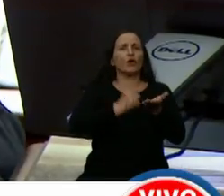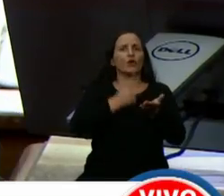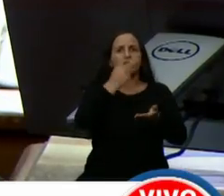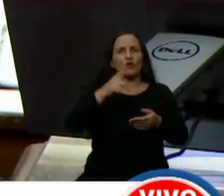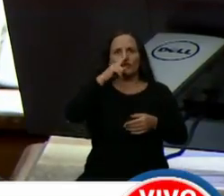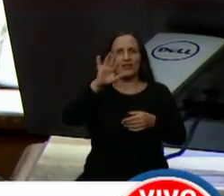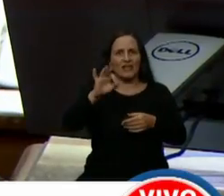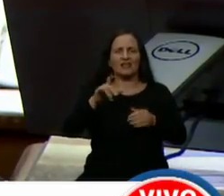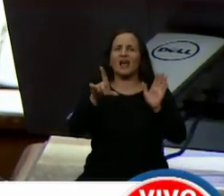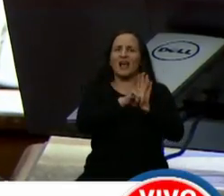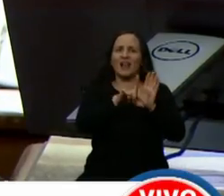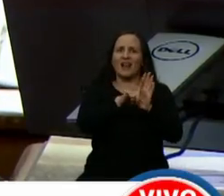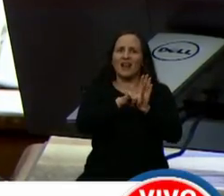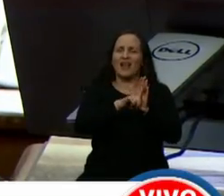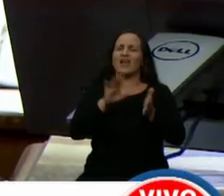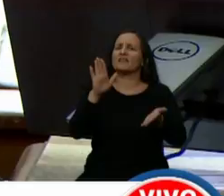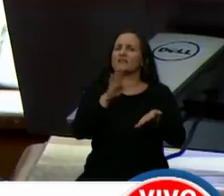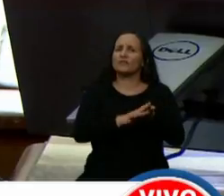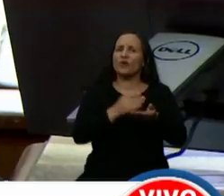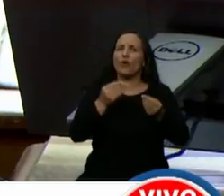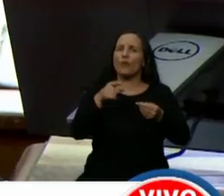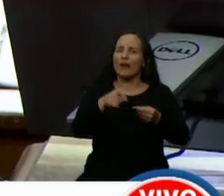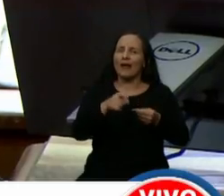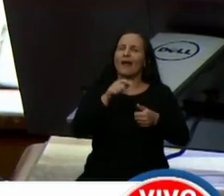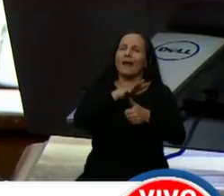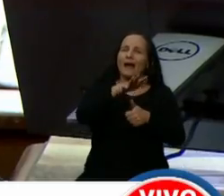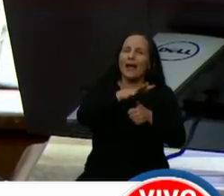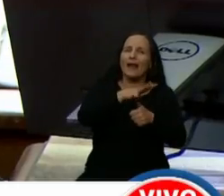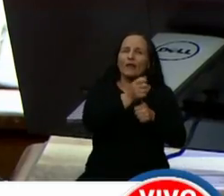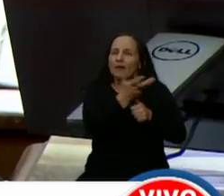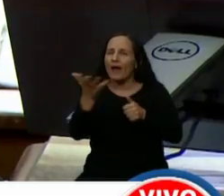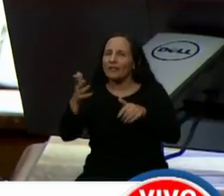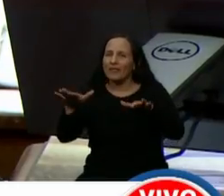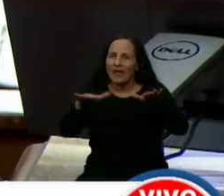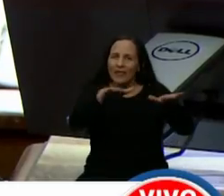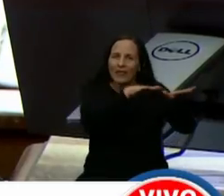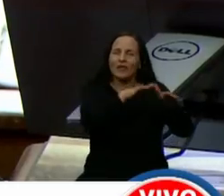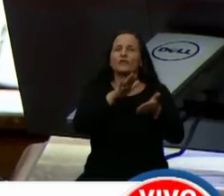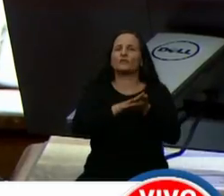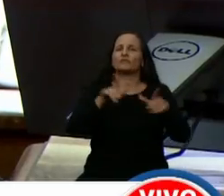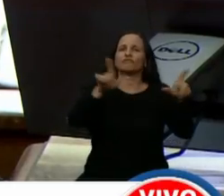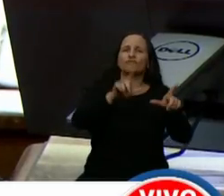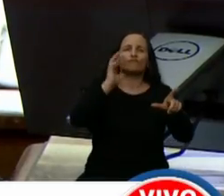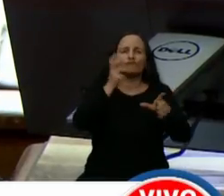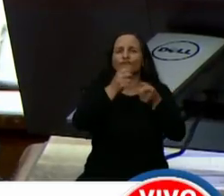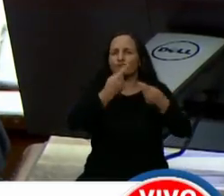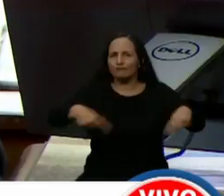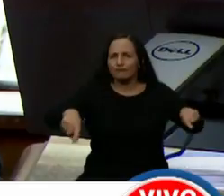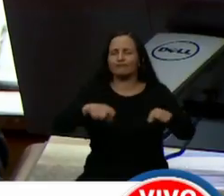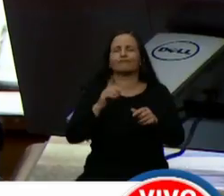ley de equidad en la representación de los géneros en los servicios de comunicación de la república argentina